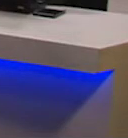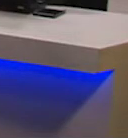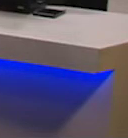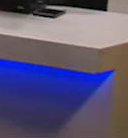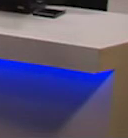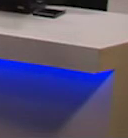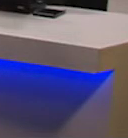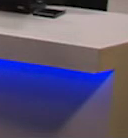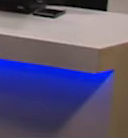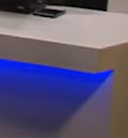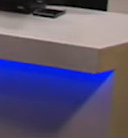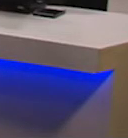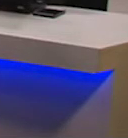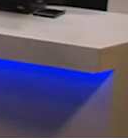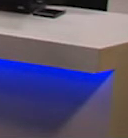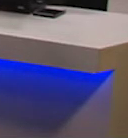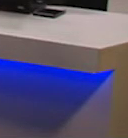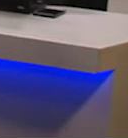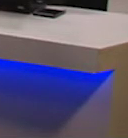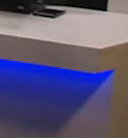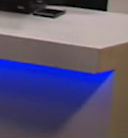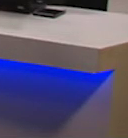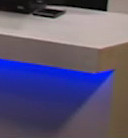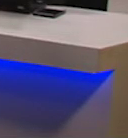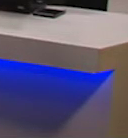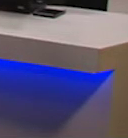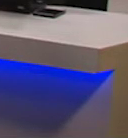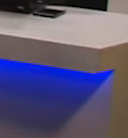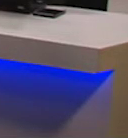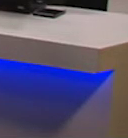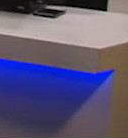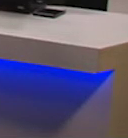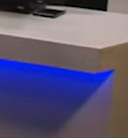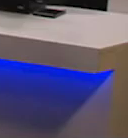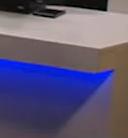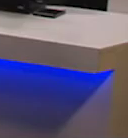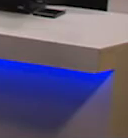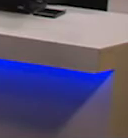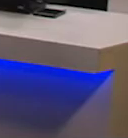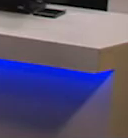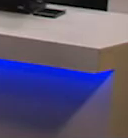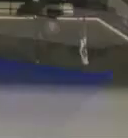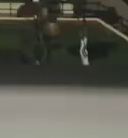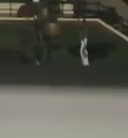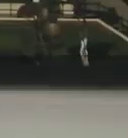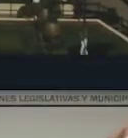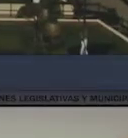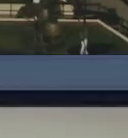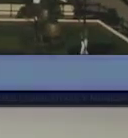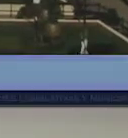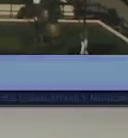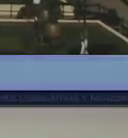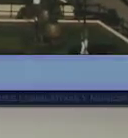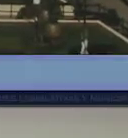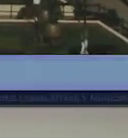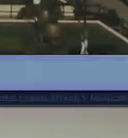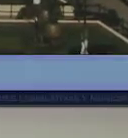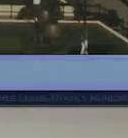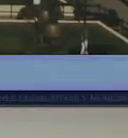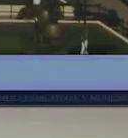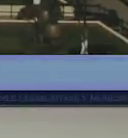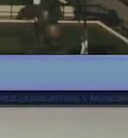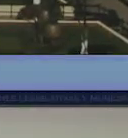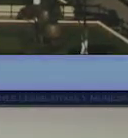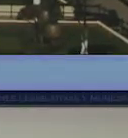el 2009 votamos este con una van con una papeleta donde habían banderas ya ese era el 2009 en el